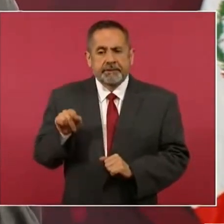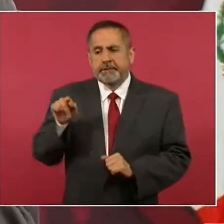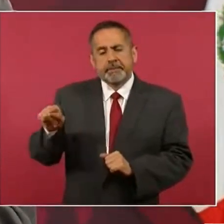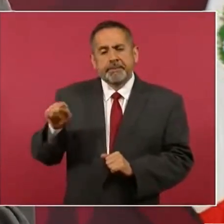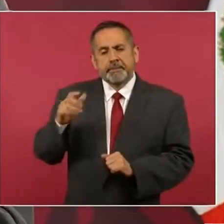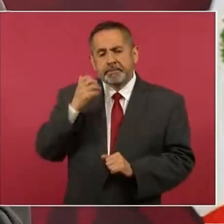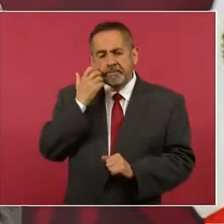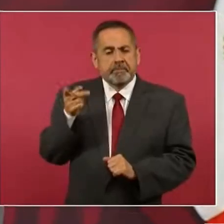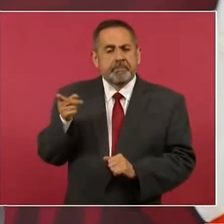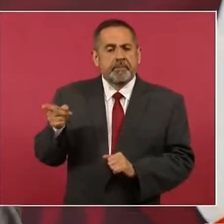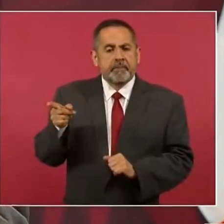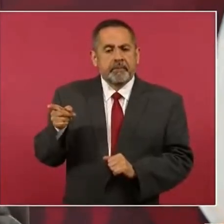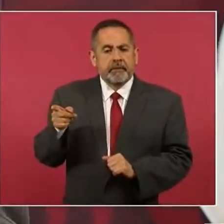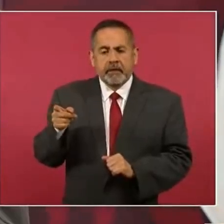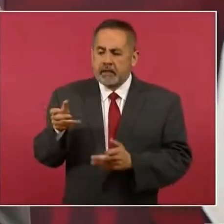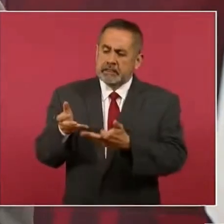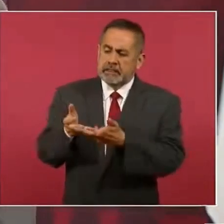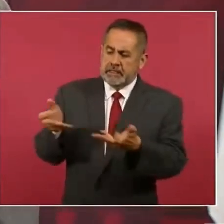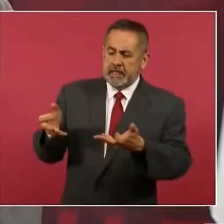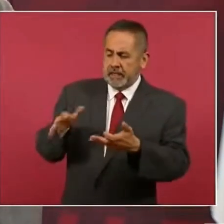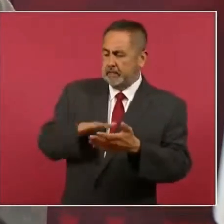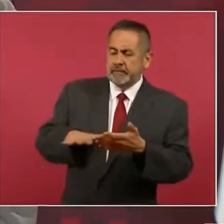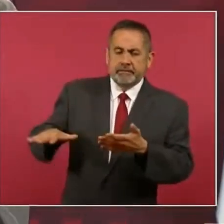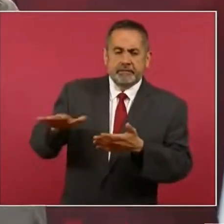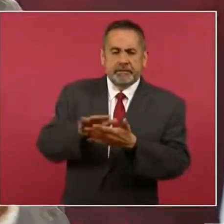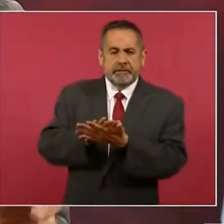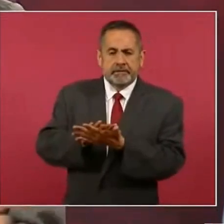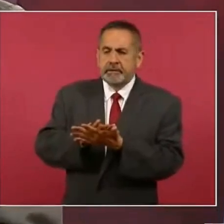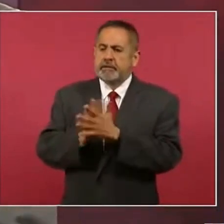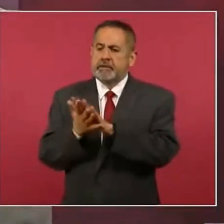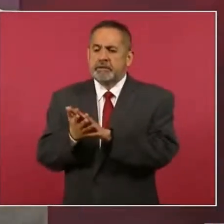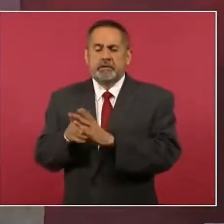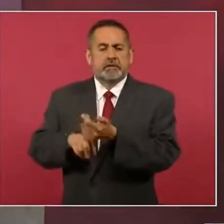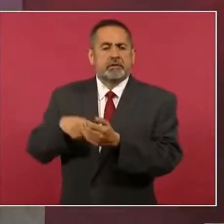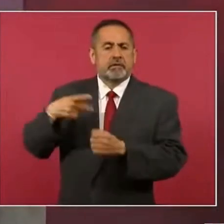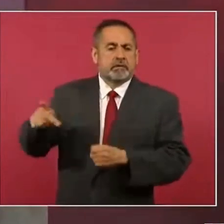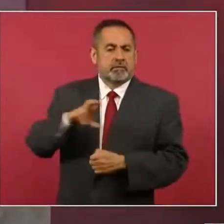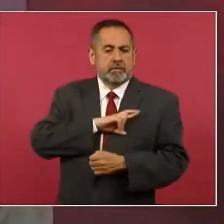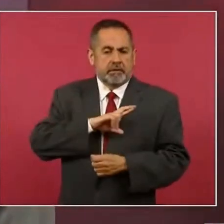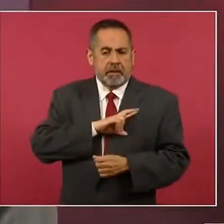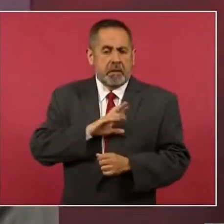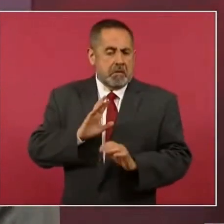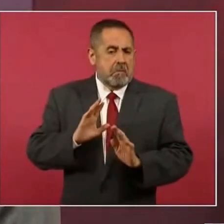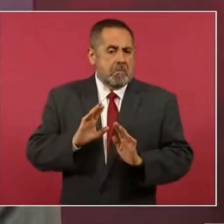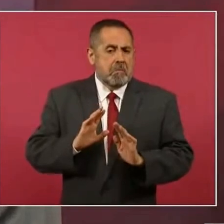quería convertir su tierra en propiedad privada,